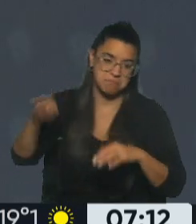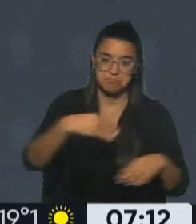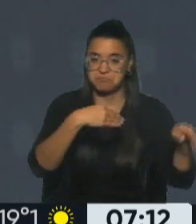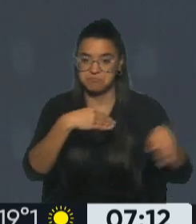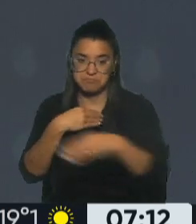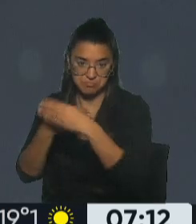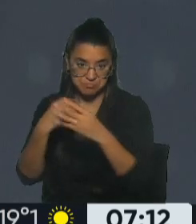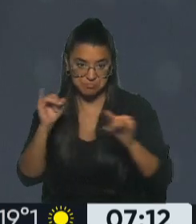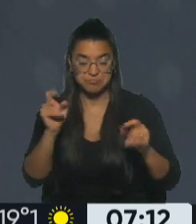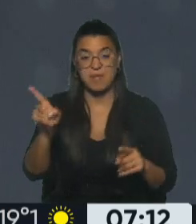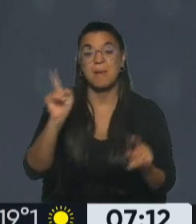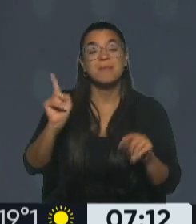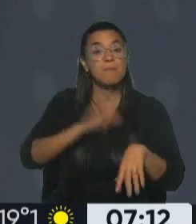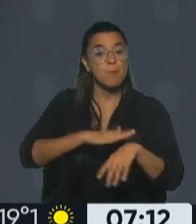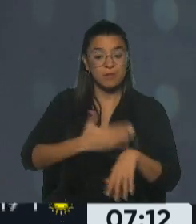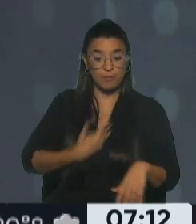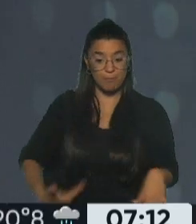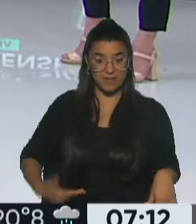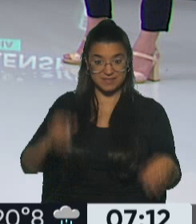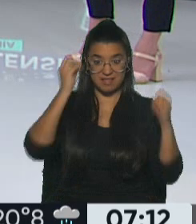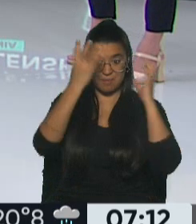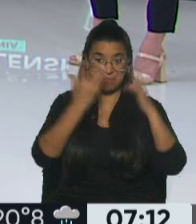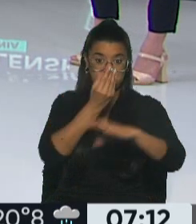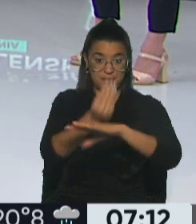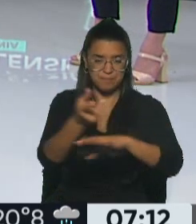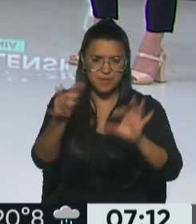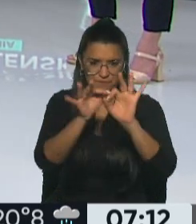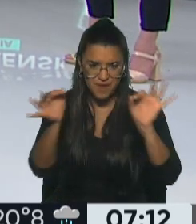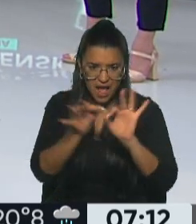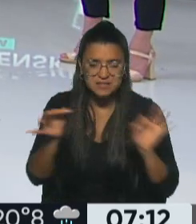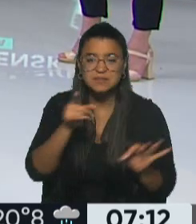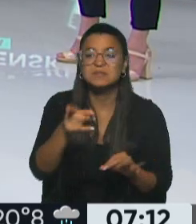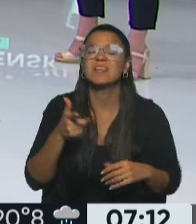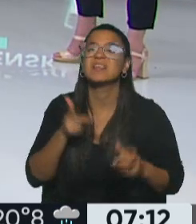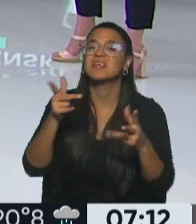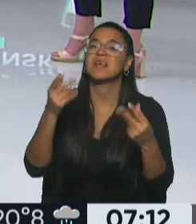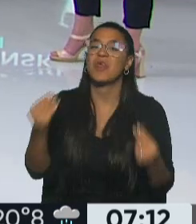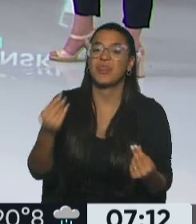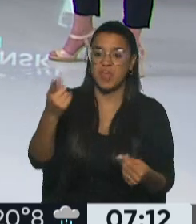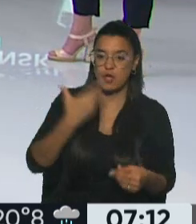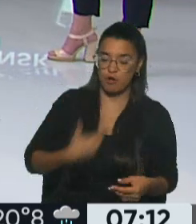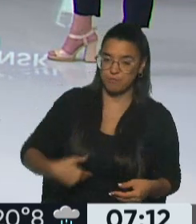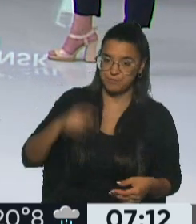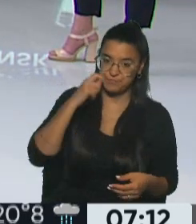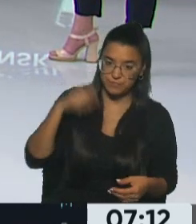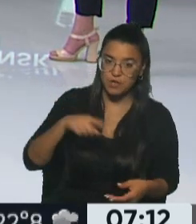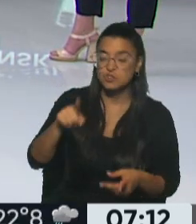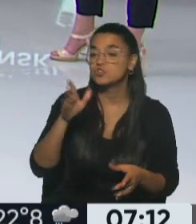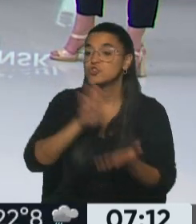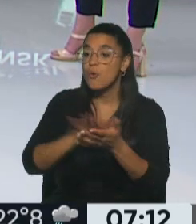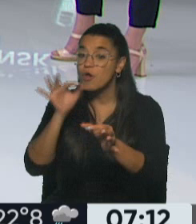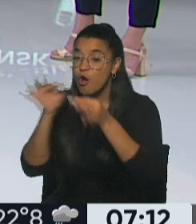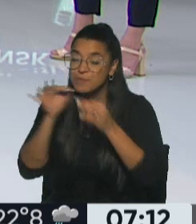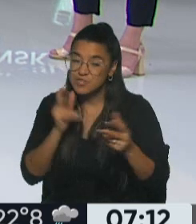Javier m aquí en Argentina como presidente Y esta es la frase Esto es lo que dijo selens la versión de selenski sobre esta